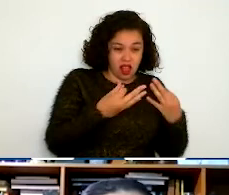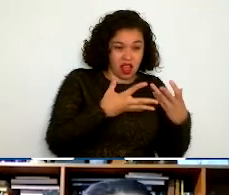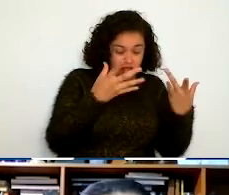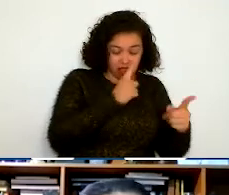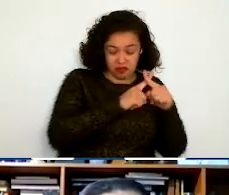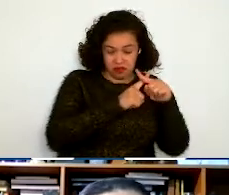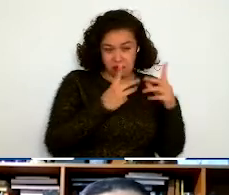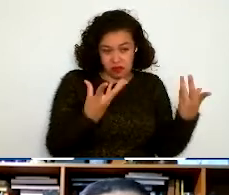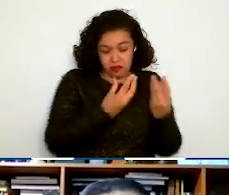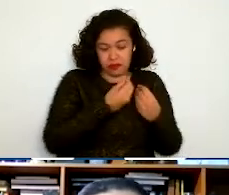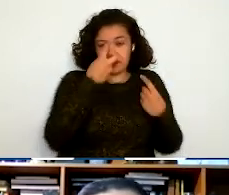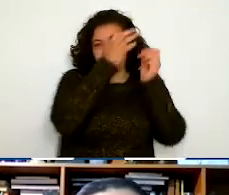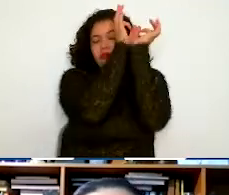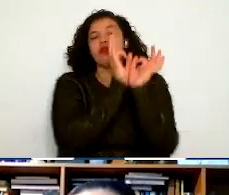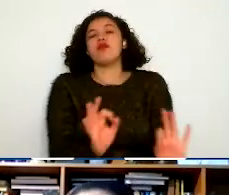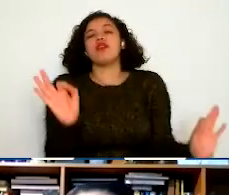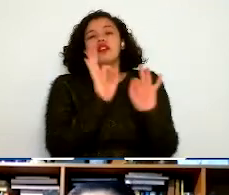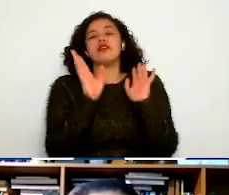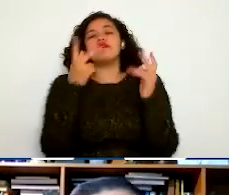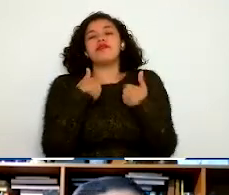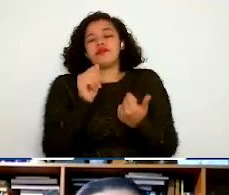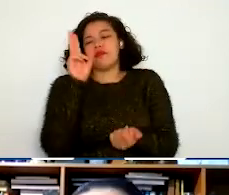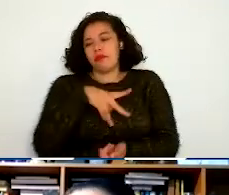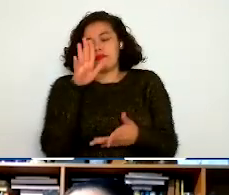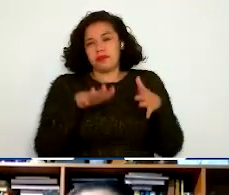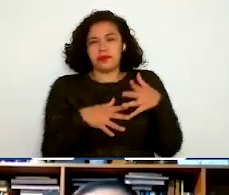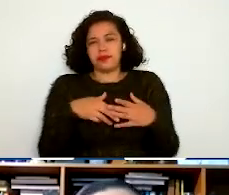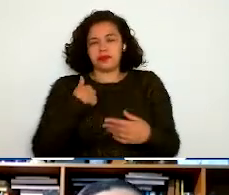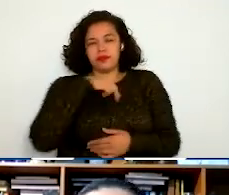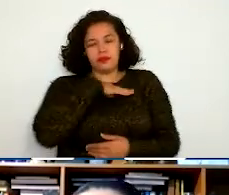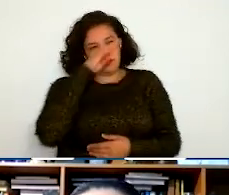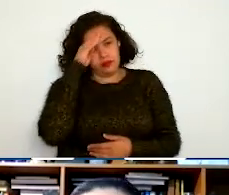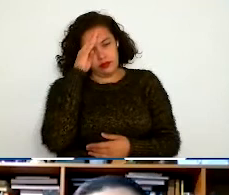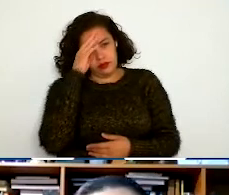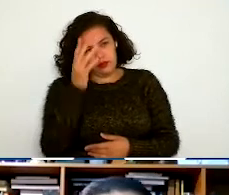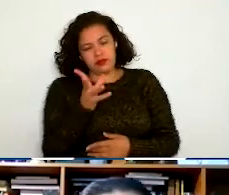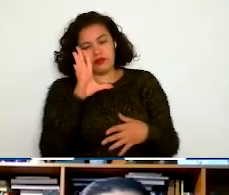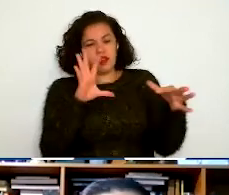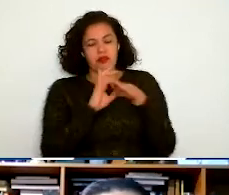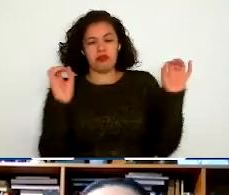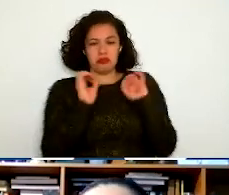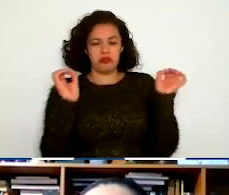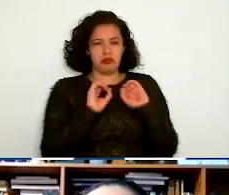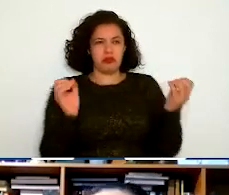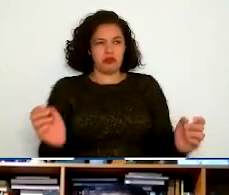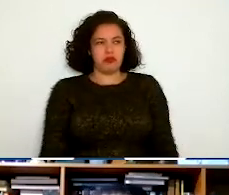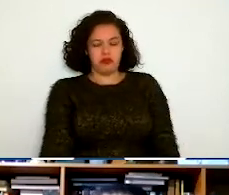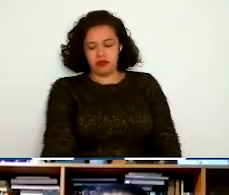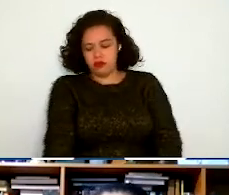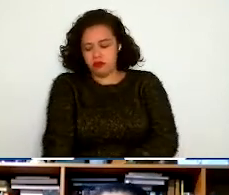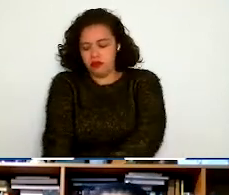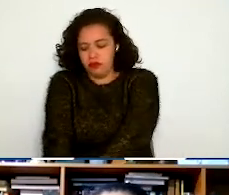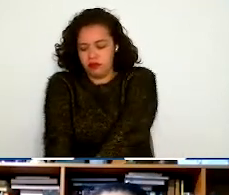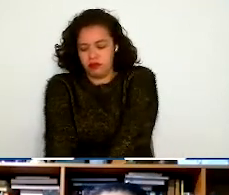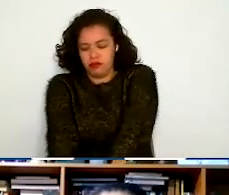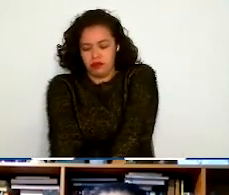Esto es importantísimo entenderlo porque muchas veces pensamos que no tiene relación, que el actuar,